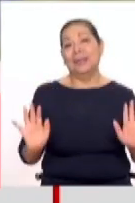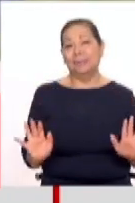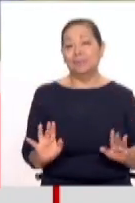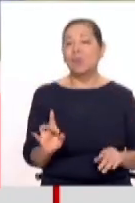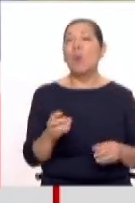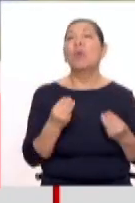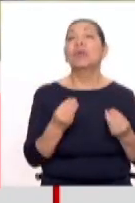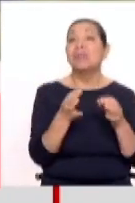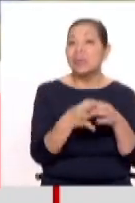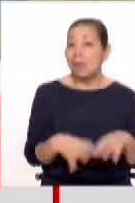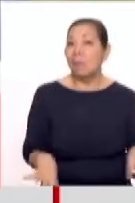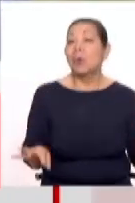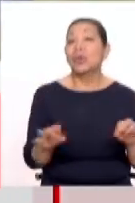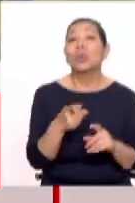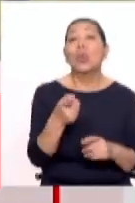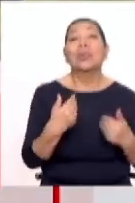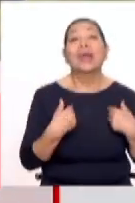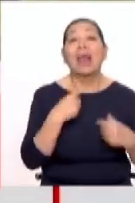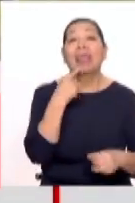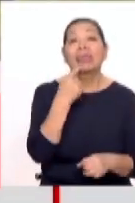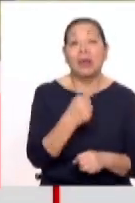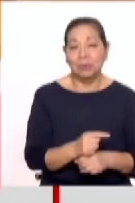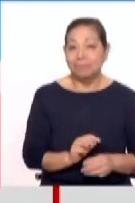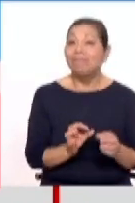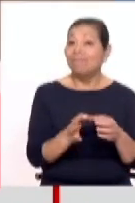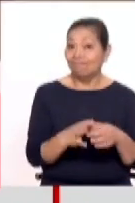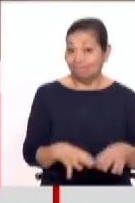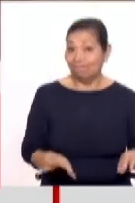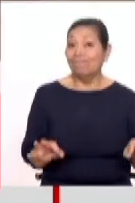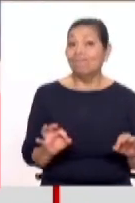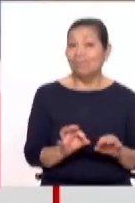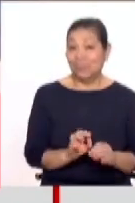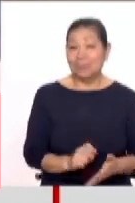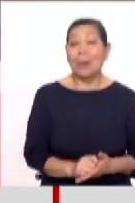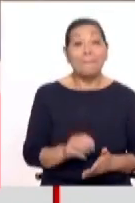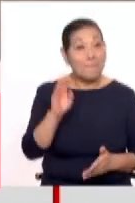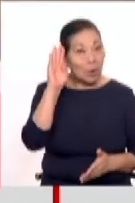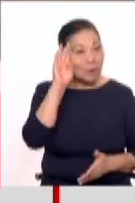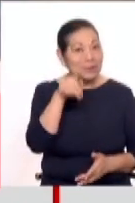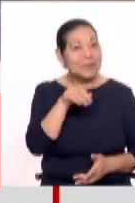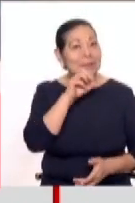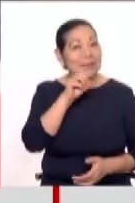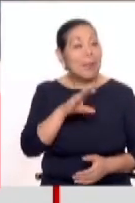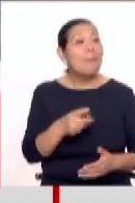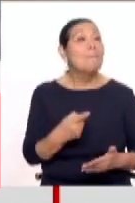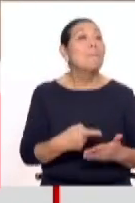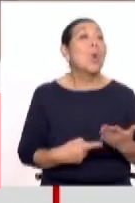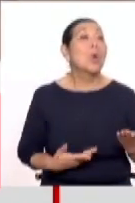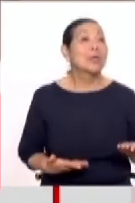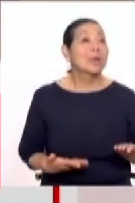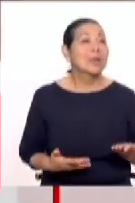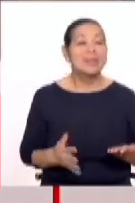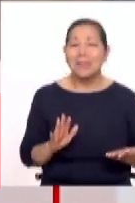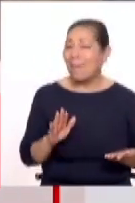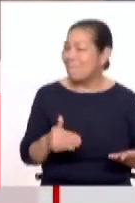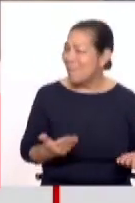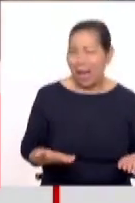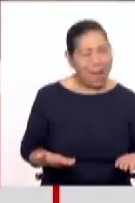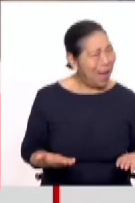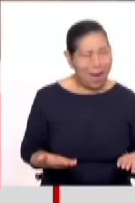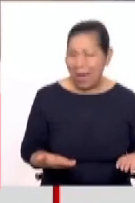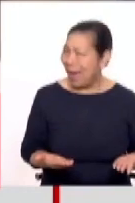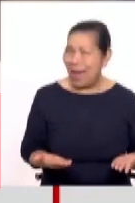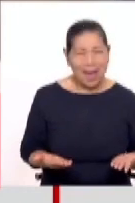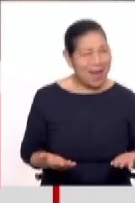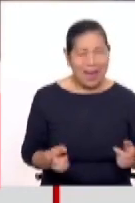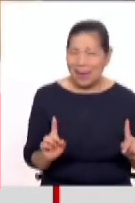tarjetas. ¿Por qué importante es denunciar? Es muy importante denunciar ante la Policía Nacional del Perú porque el robo es un delito, es un